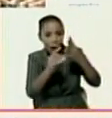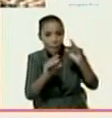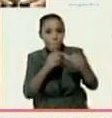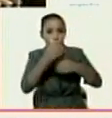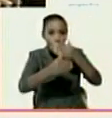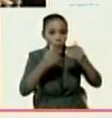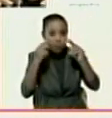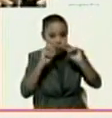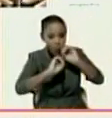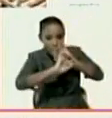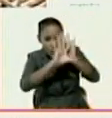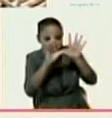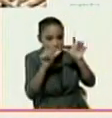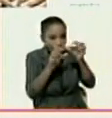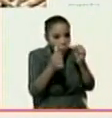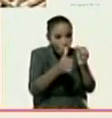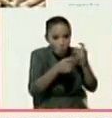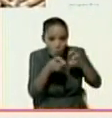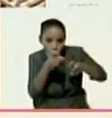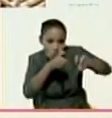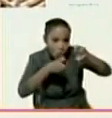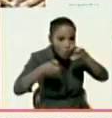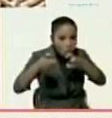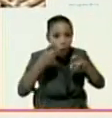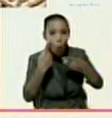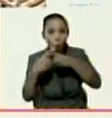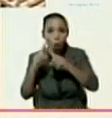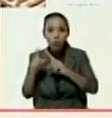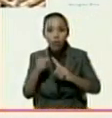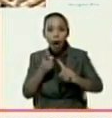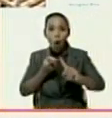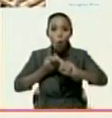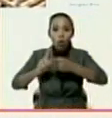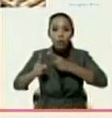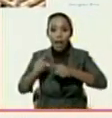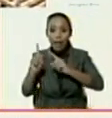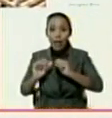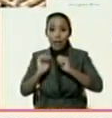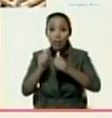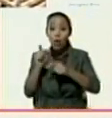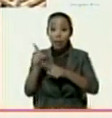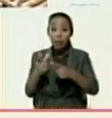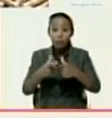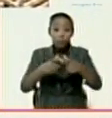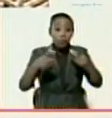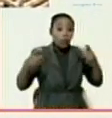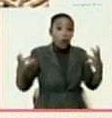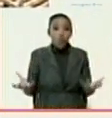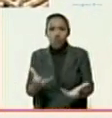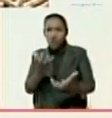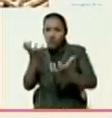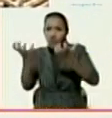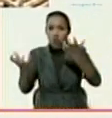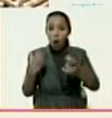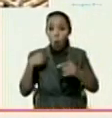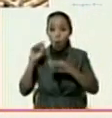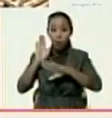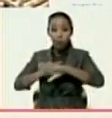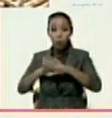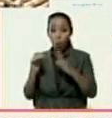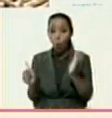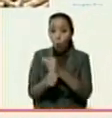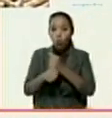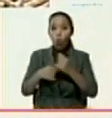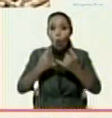ver o localizar otros focos que hayan dado inicio a este gran fuego que consumió lo que son